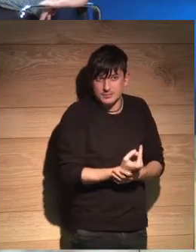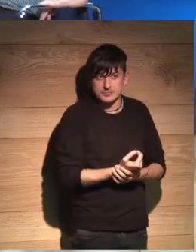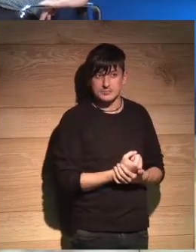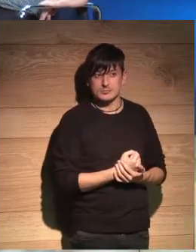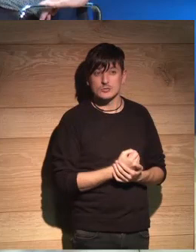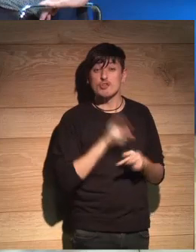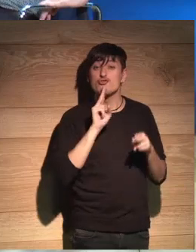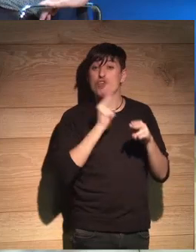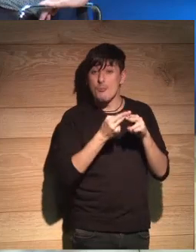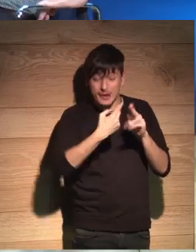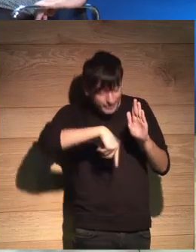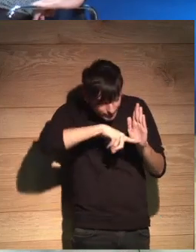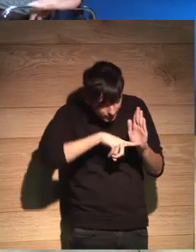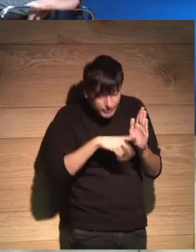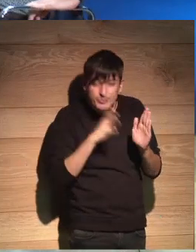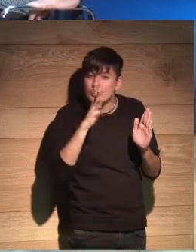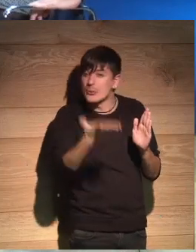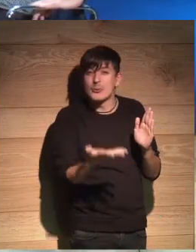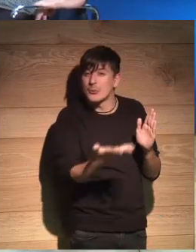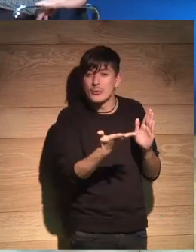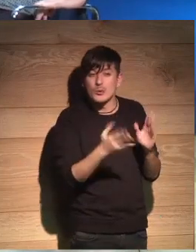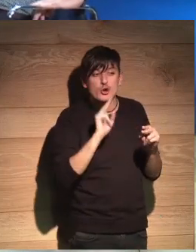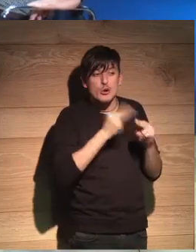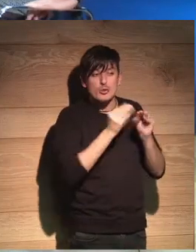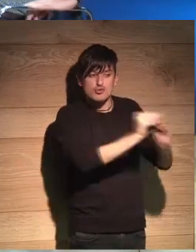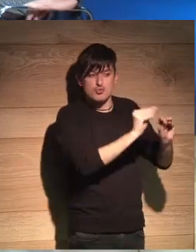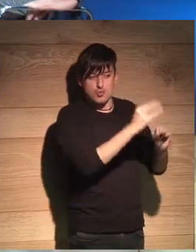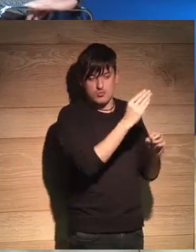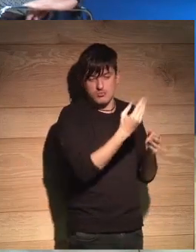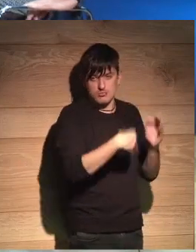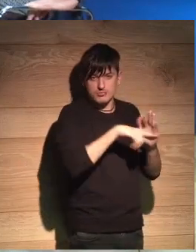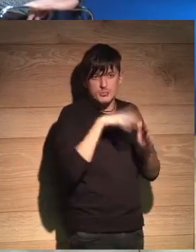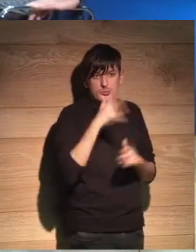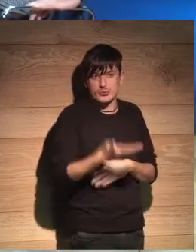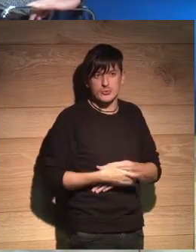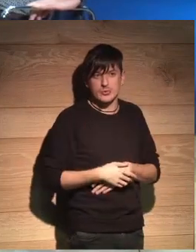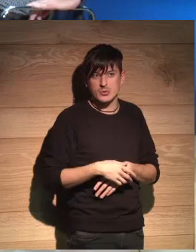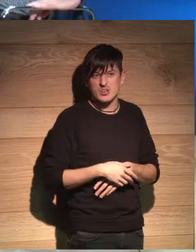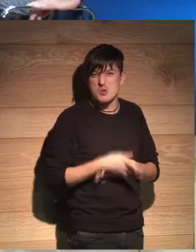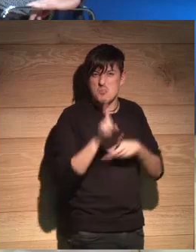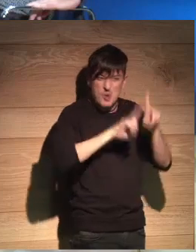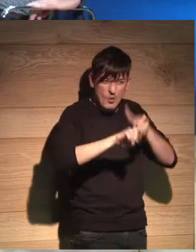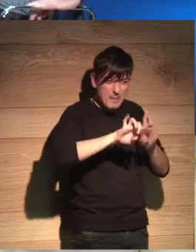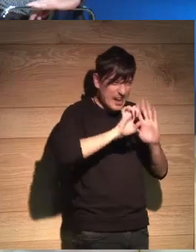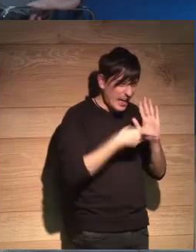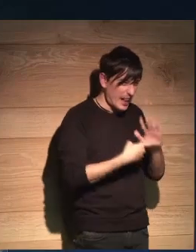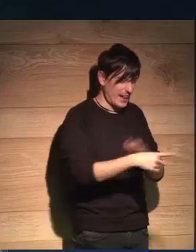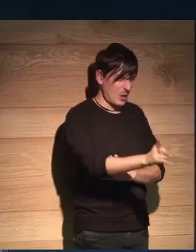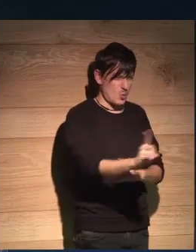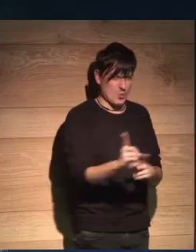problema legal que te han asesorado desde el planeta, o... Vamos a ver. no es un problema legal, es